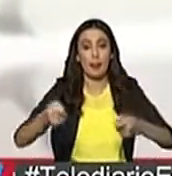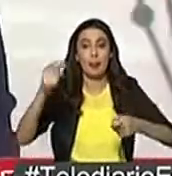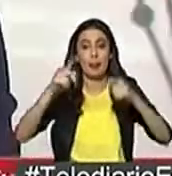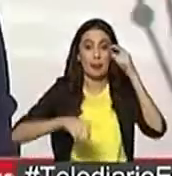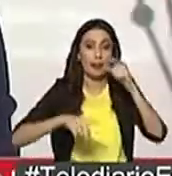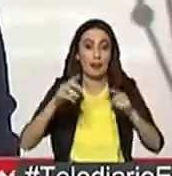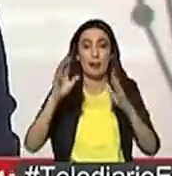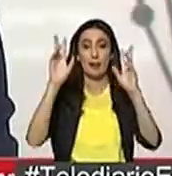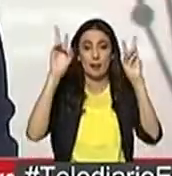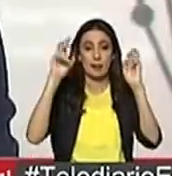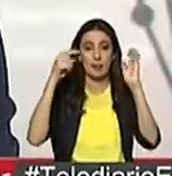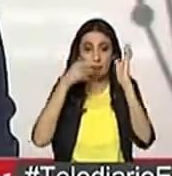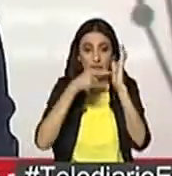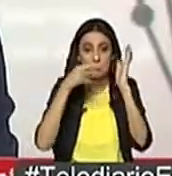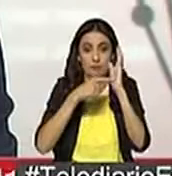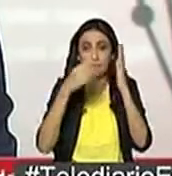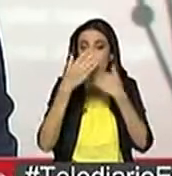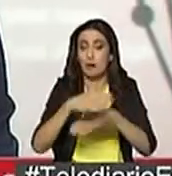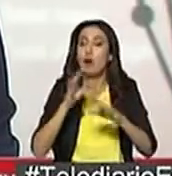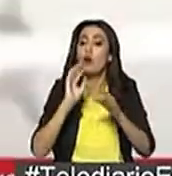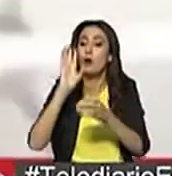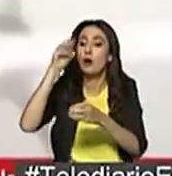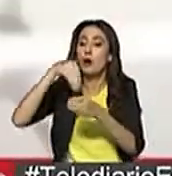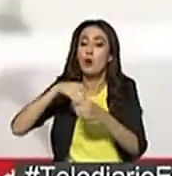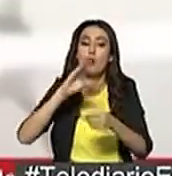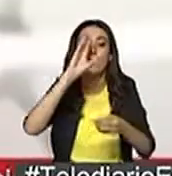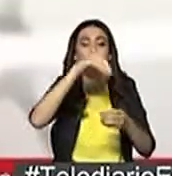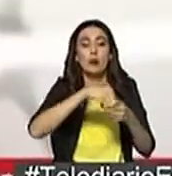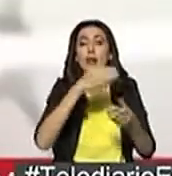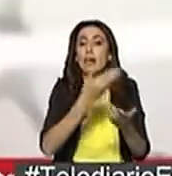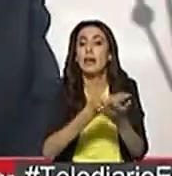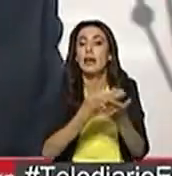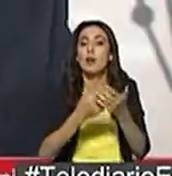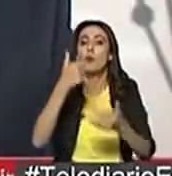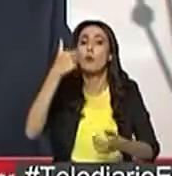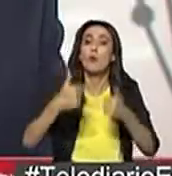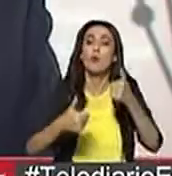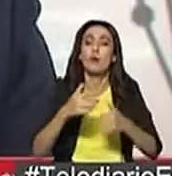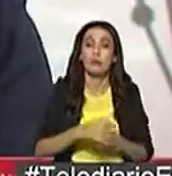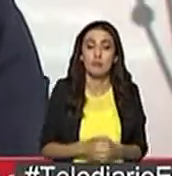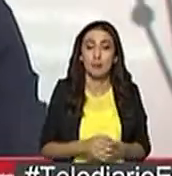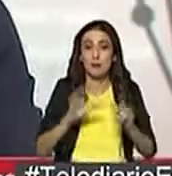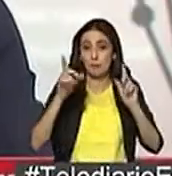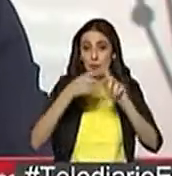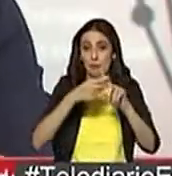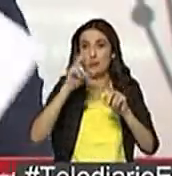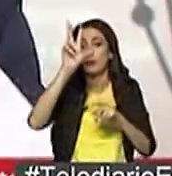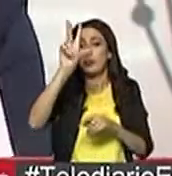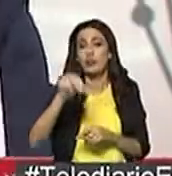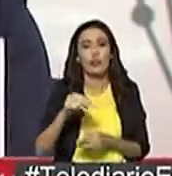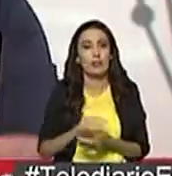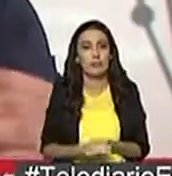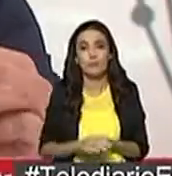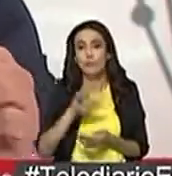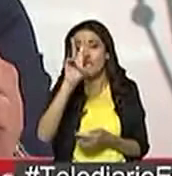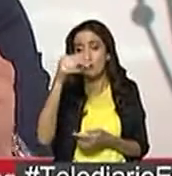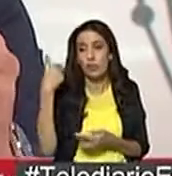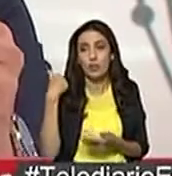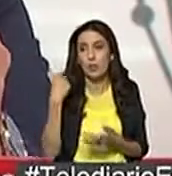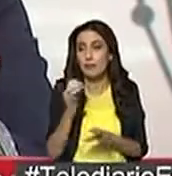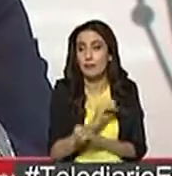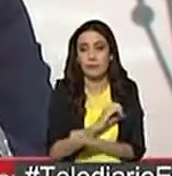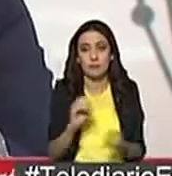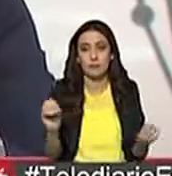materia tributaria, sobre todo, ¿qué debería contemplar esa propuesta del Ejecutivo? Primero, ¿qué no debería contener? No debería contener, y aquí